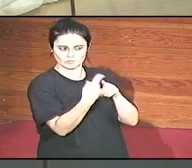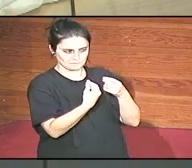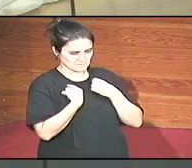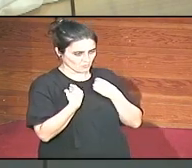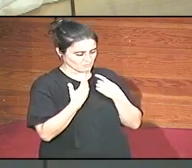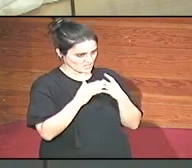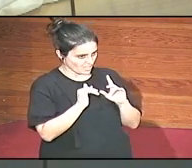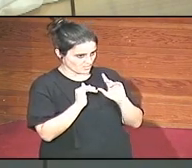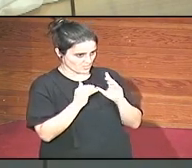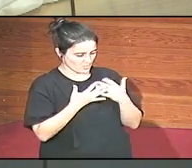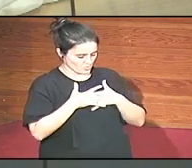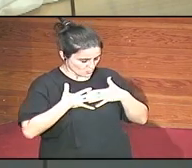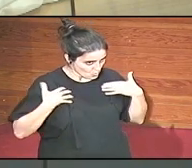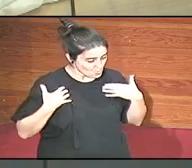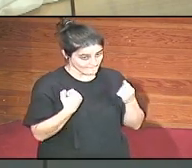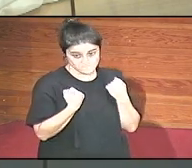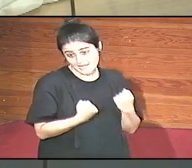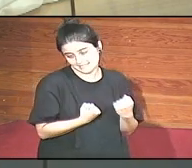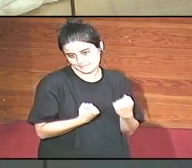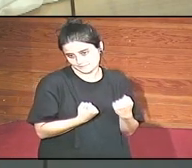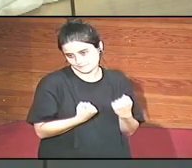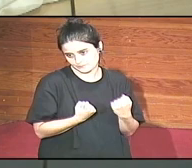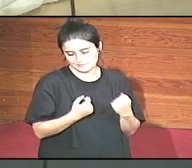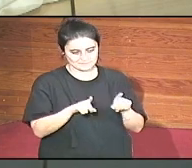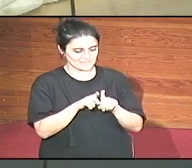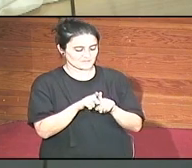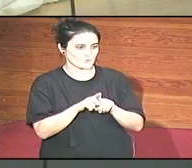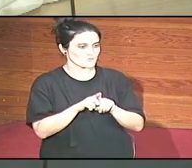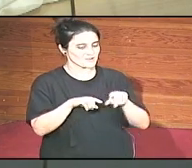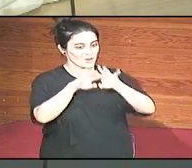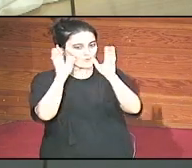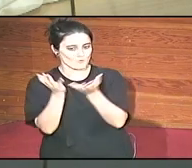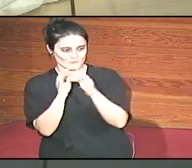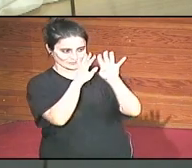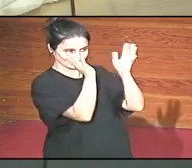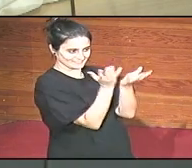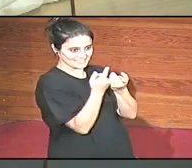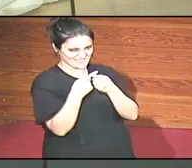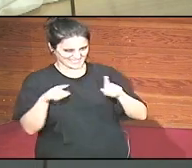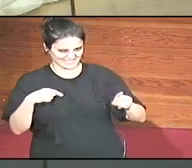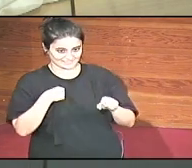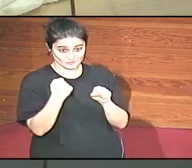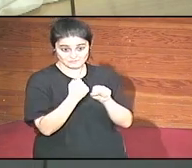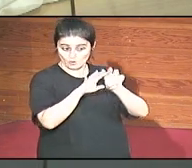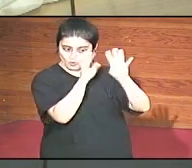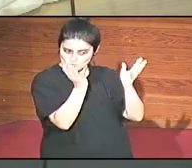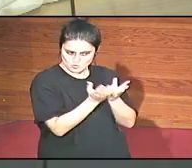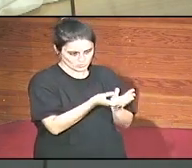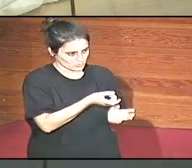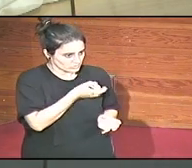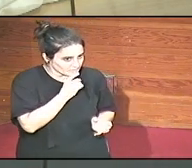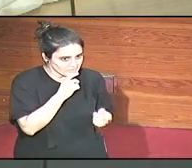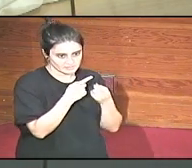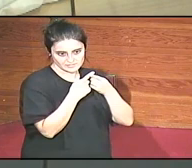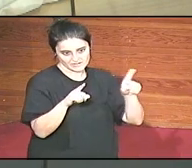concreta y es como si viviera en dos mundos diferentes cuando trabajo es un mundo muy complicado muy diferente al que